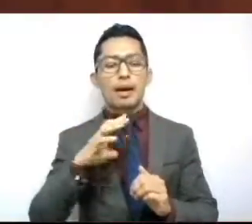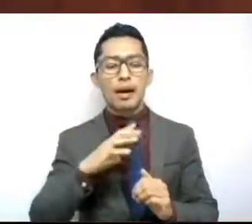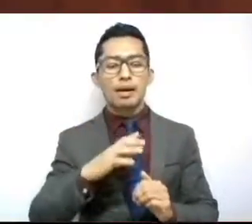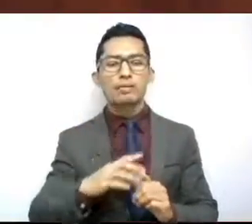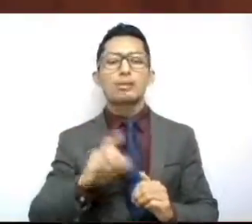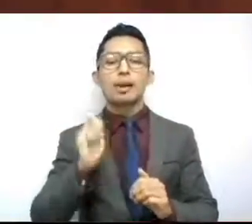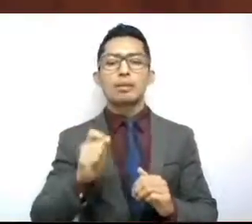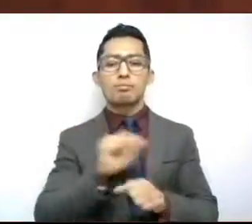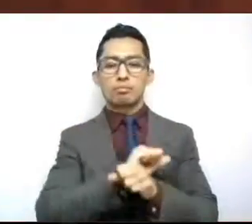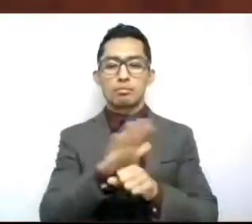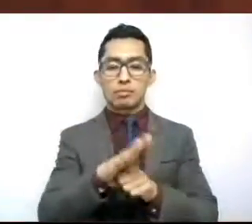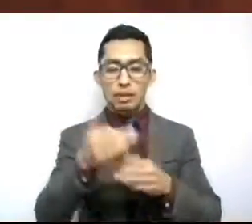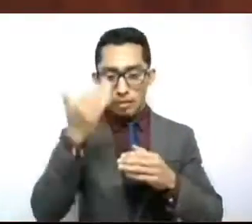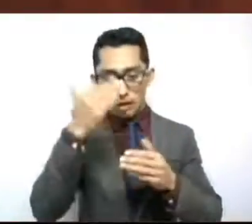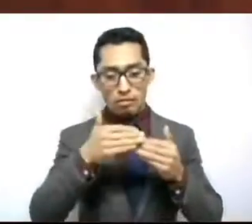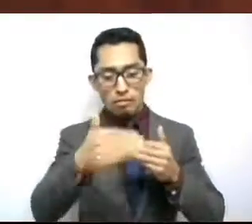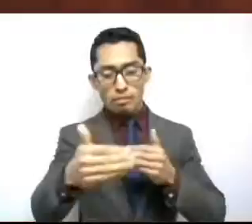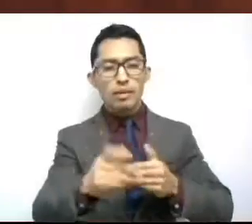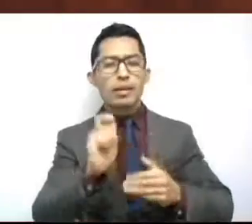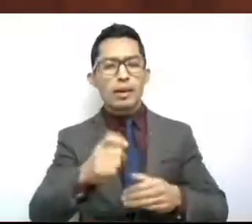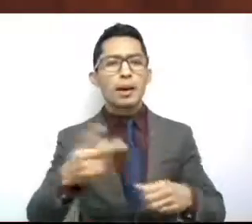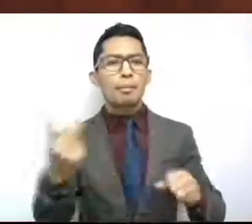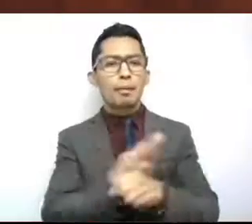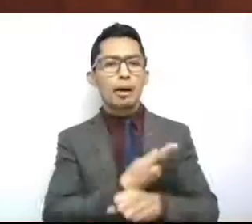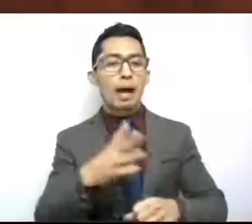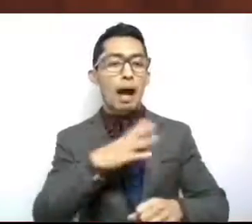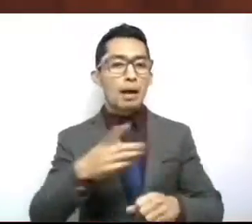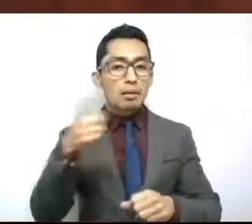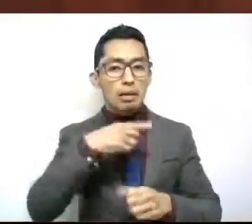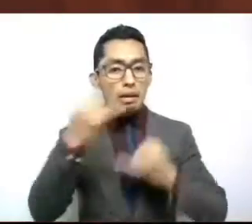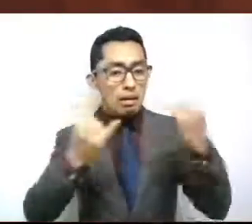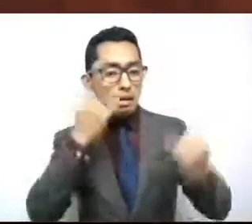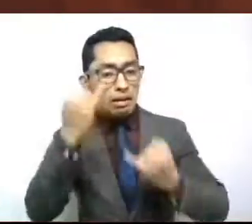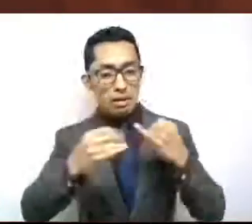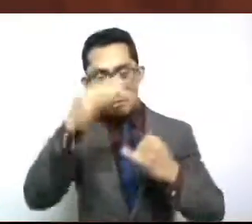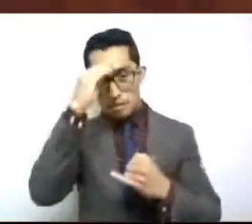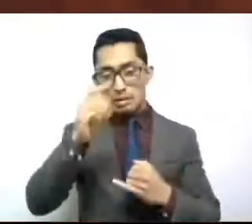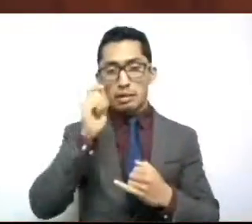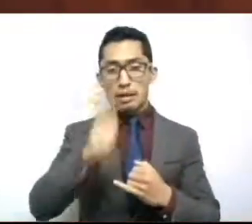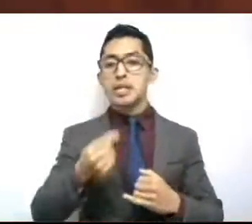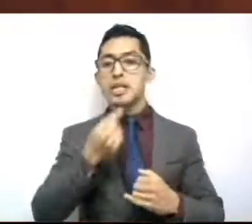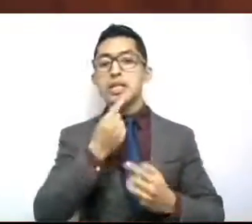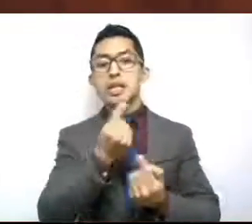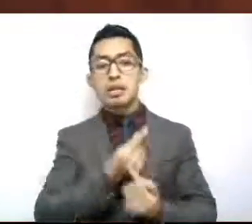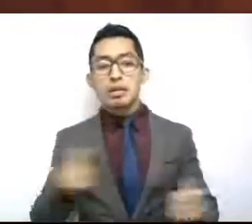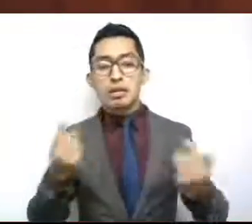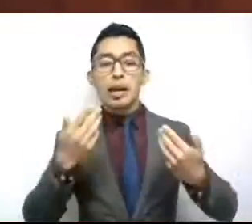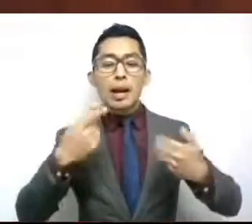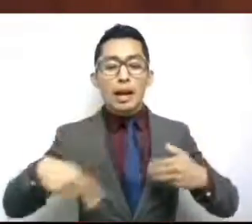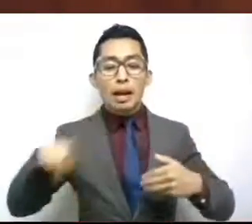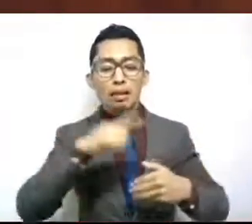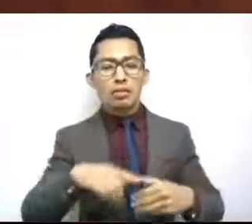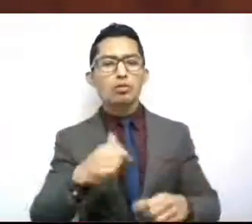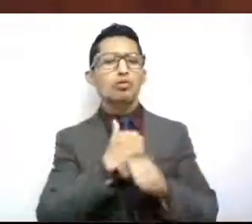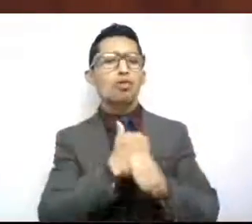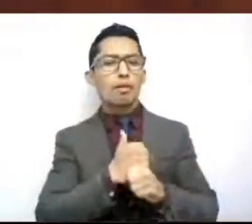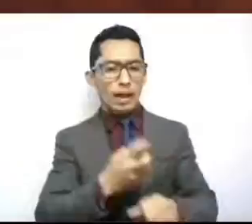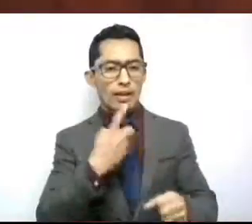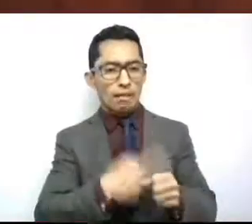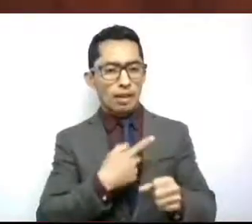de COVID-19 ha surgido el mito persistente de que los niños apenas resultan afectados por la